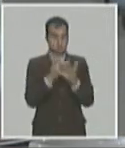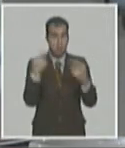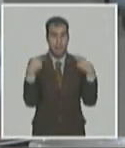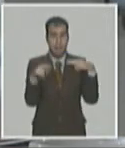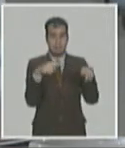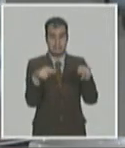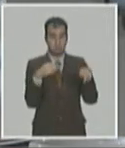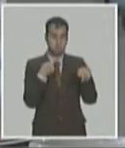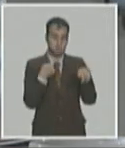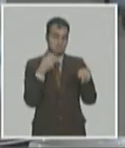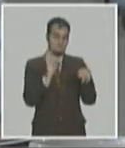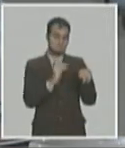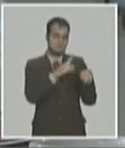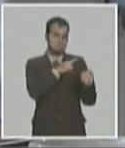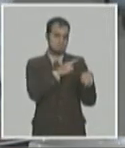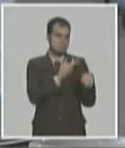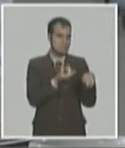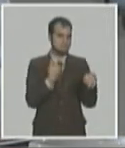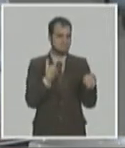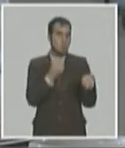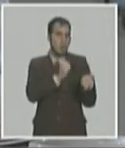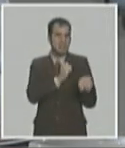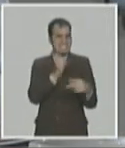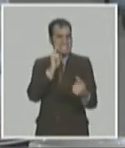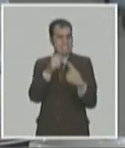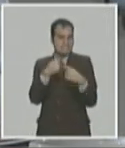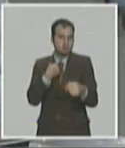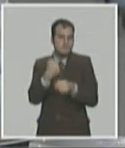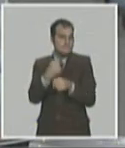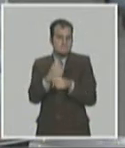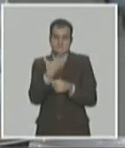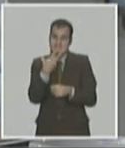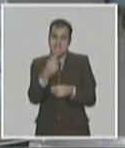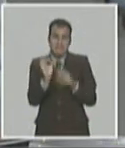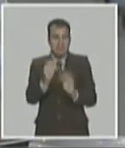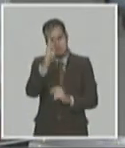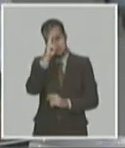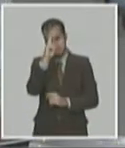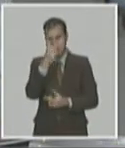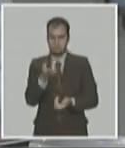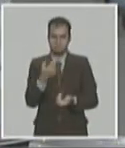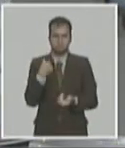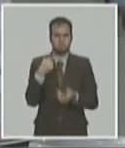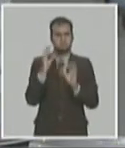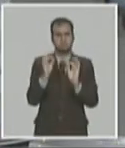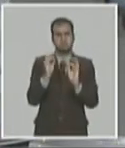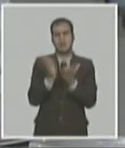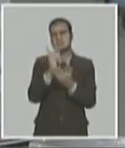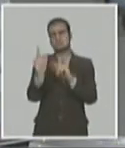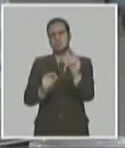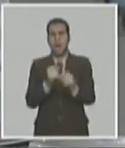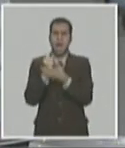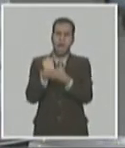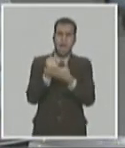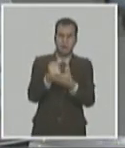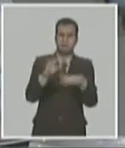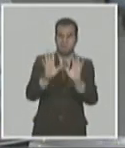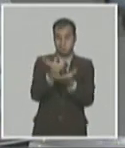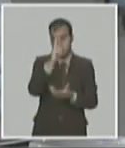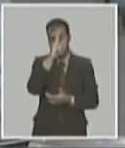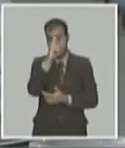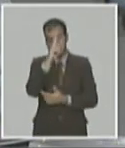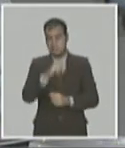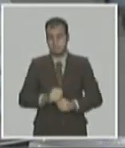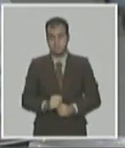desarrollar como médico que me había graduado y que había sido alumno ayudante de medicina interna, y que ante el llamado